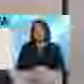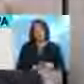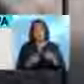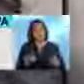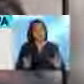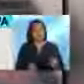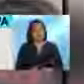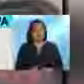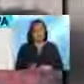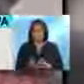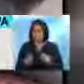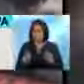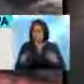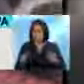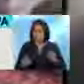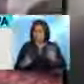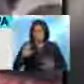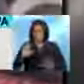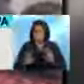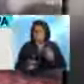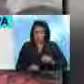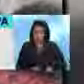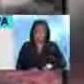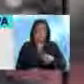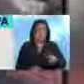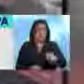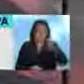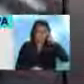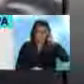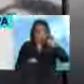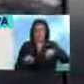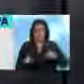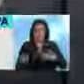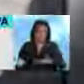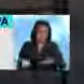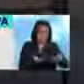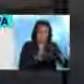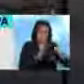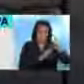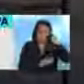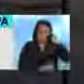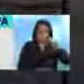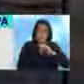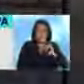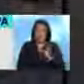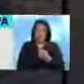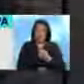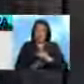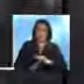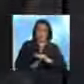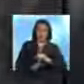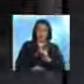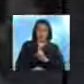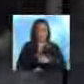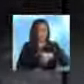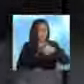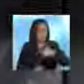Finalmente, una decena de efectivos lograron ponerlos a disposición de la comisaría del sector, en donde fueron denunciados por resistencia a